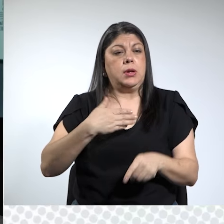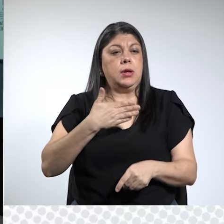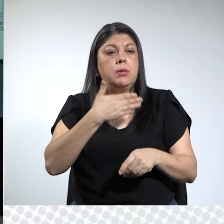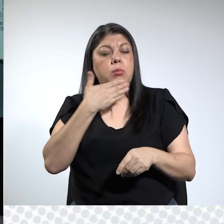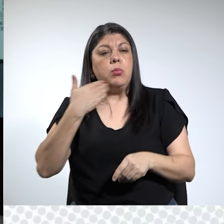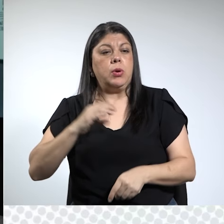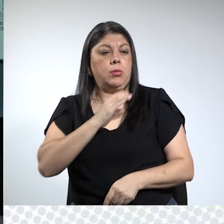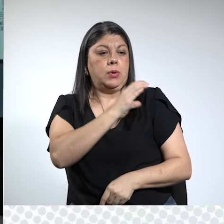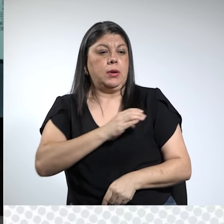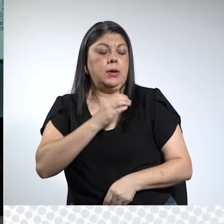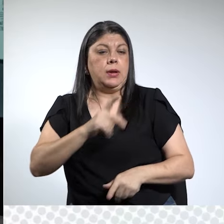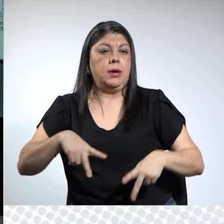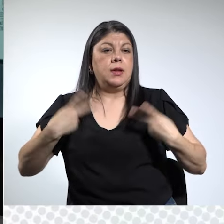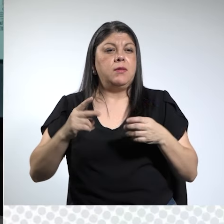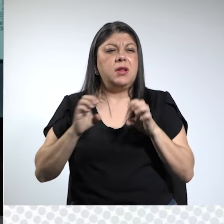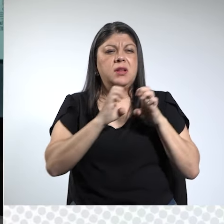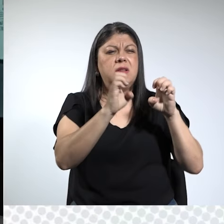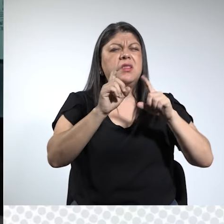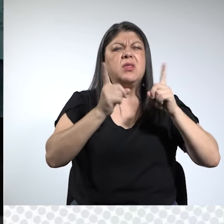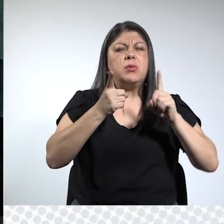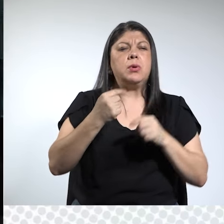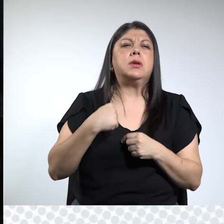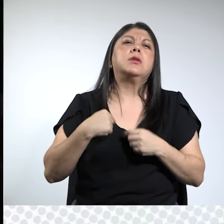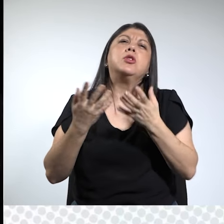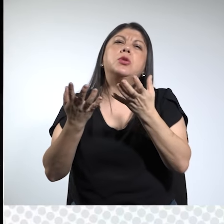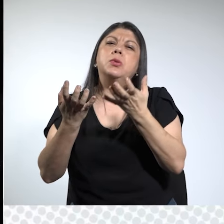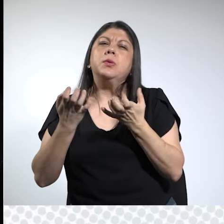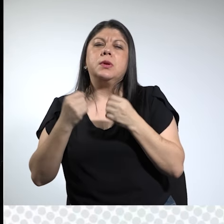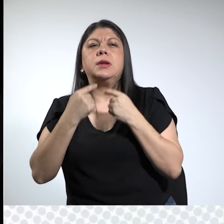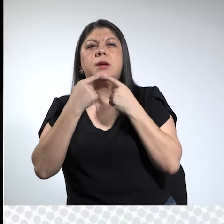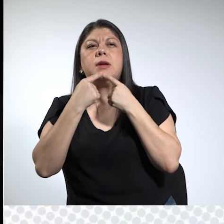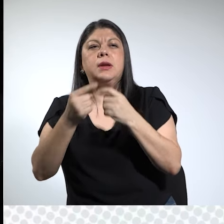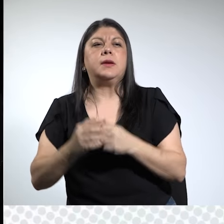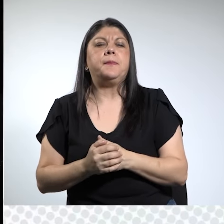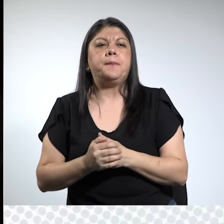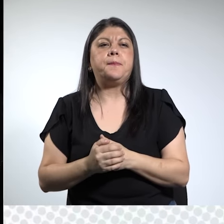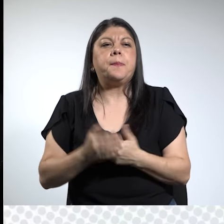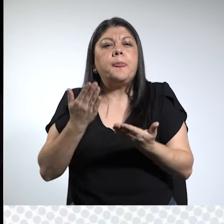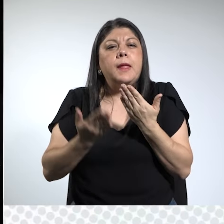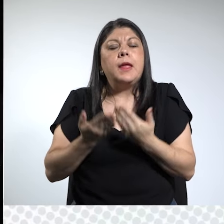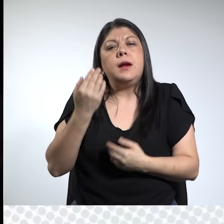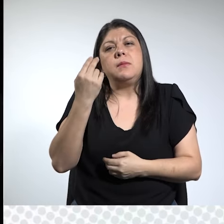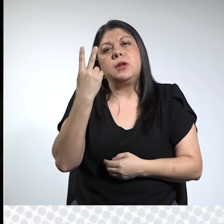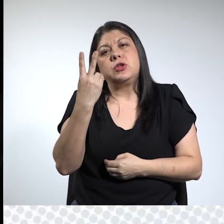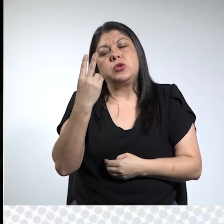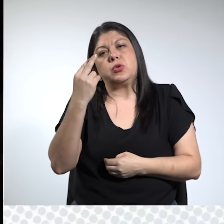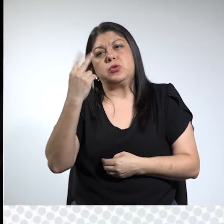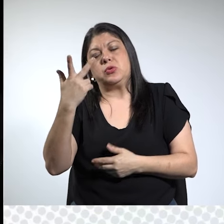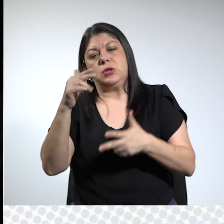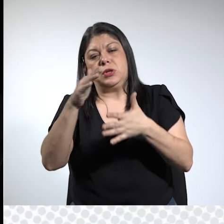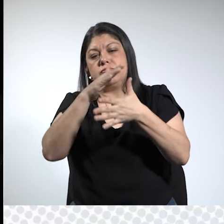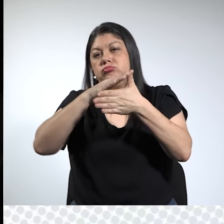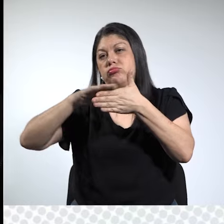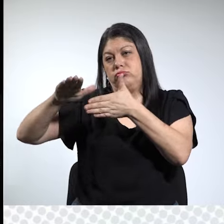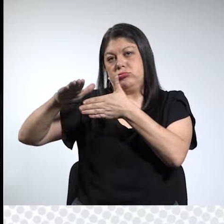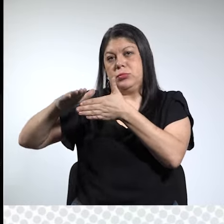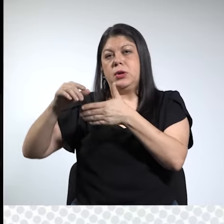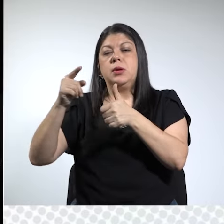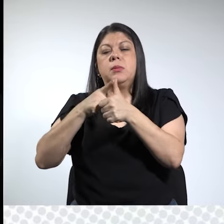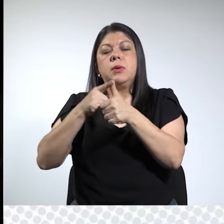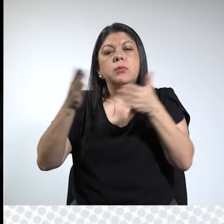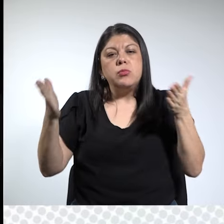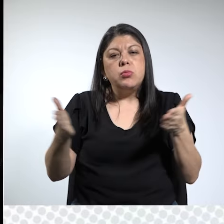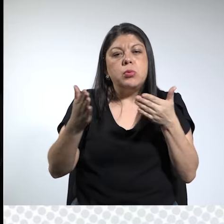su calidad de vida? De ahí quisiera decírselo en tal vez 2 o 3 partes. Una es, tenemos que impulsar